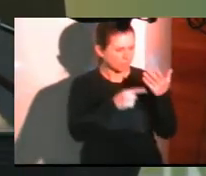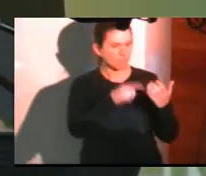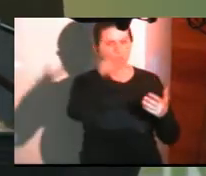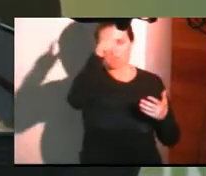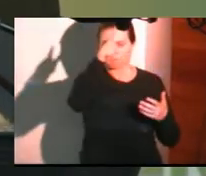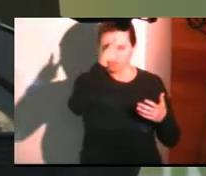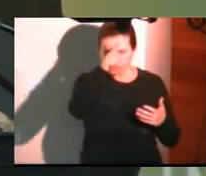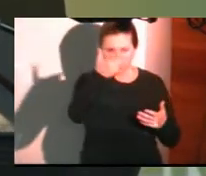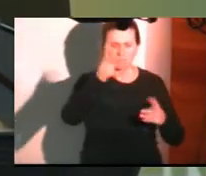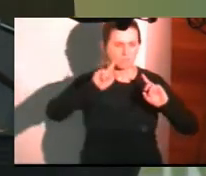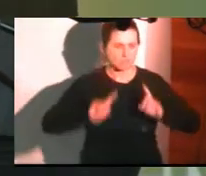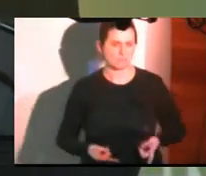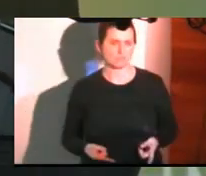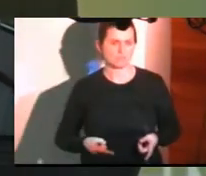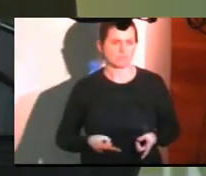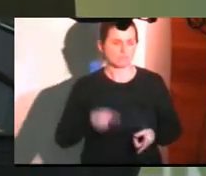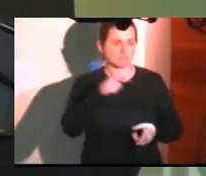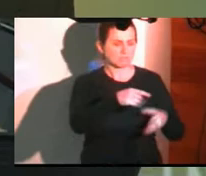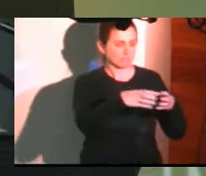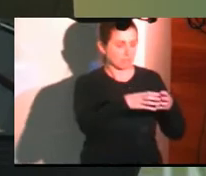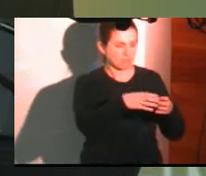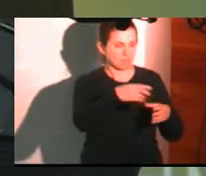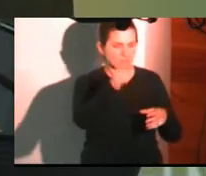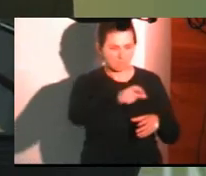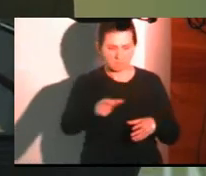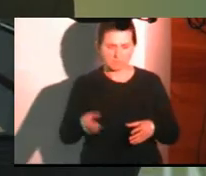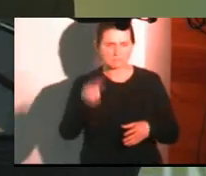generado expectativas en estos chicos. Así que